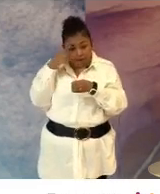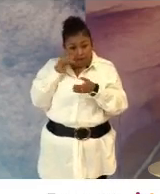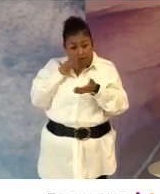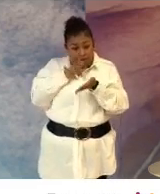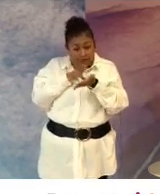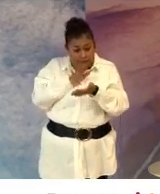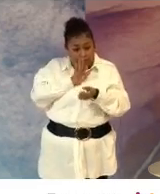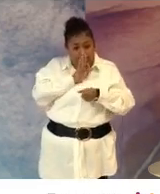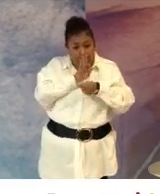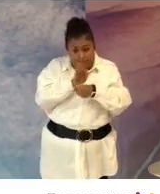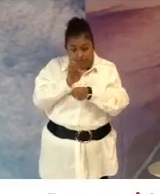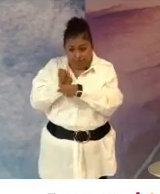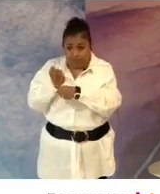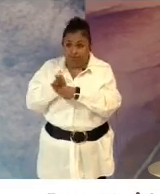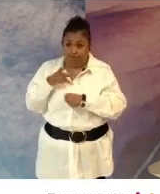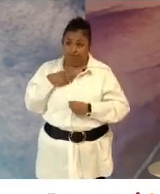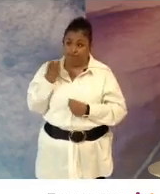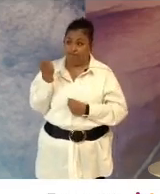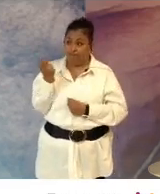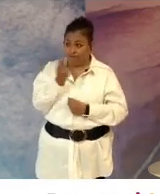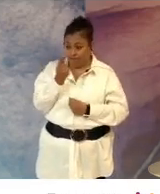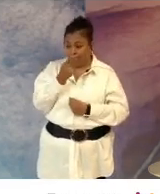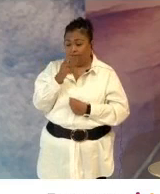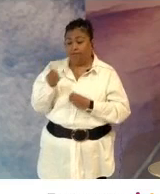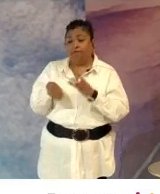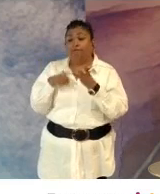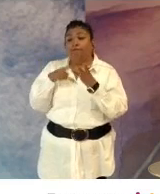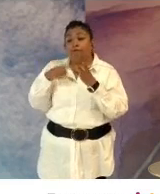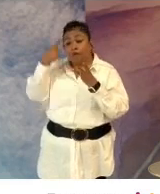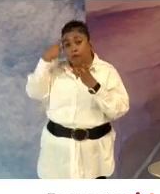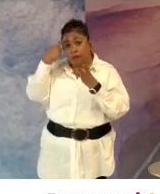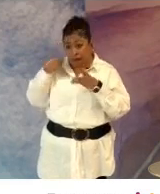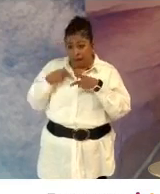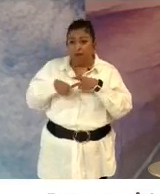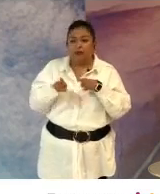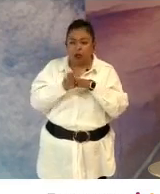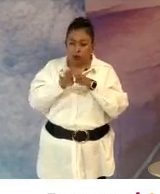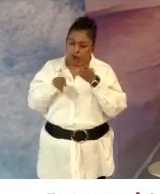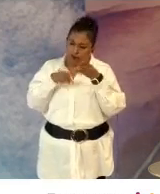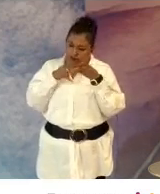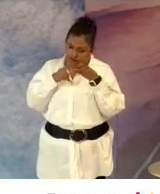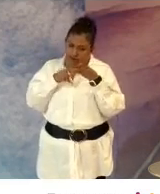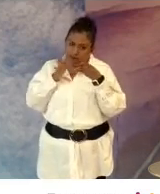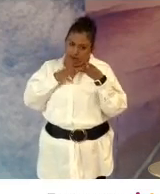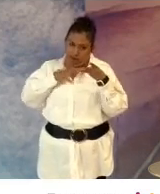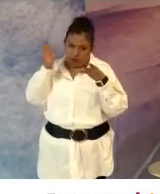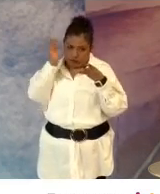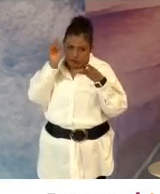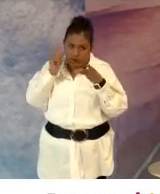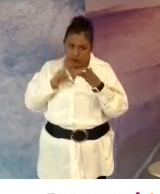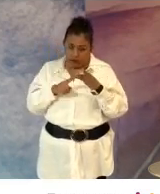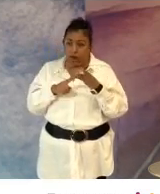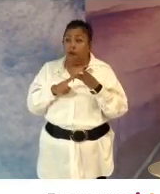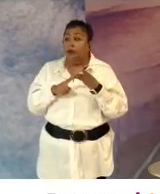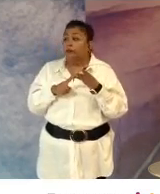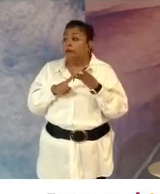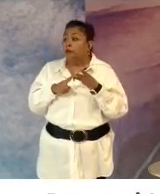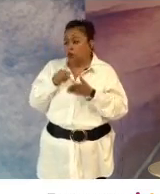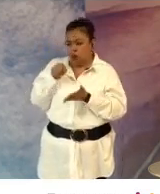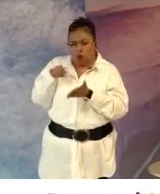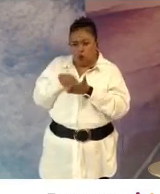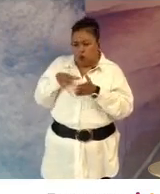tipo de apoyo. Y el tercer lugar para empezar diría que es a nivel